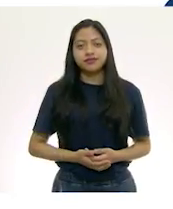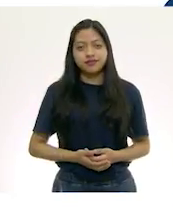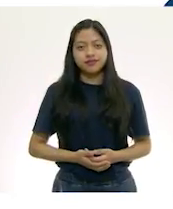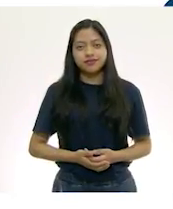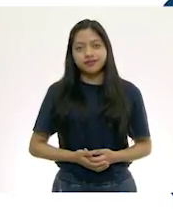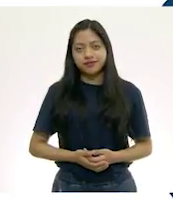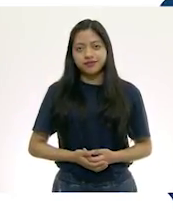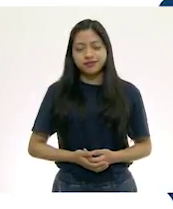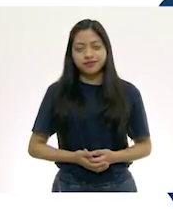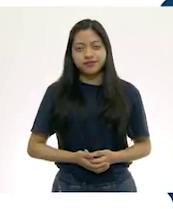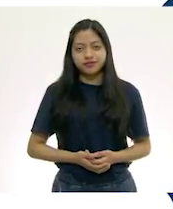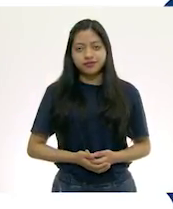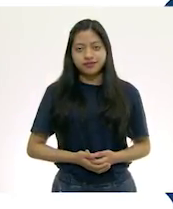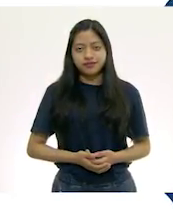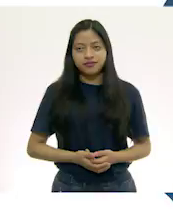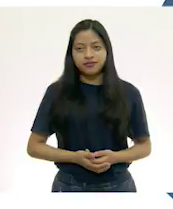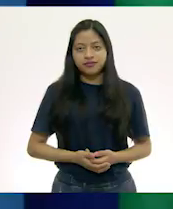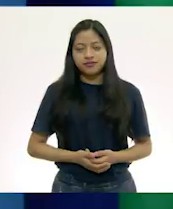aprendeencasa.cep.gov.mx.